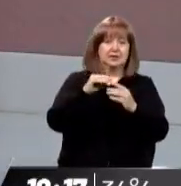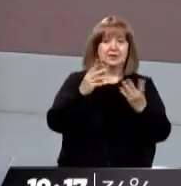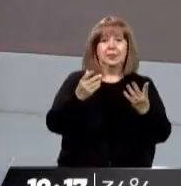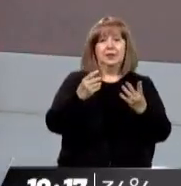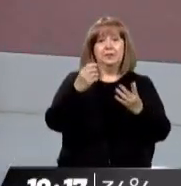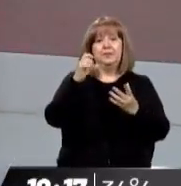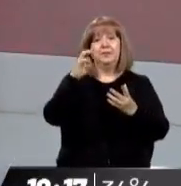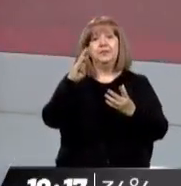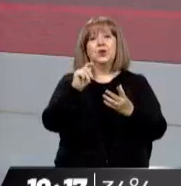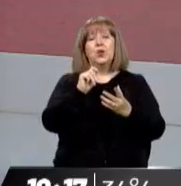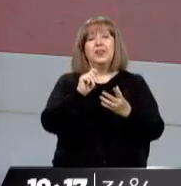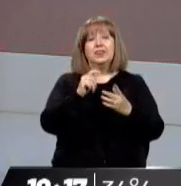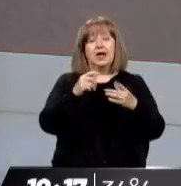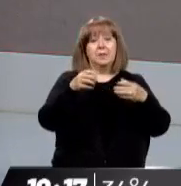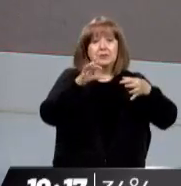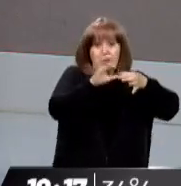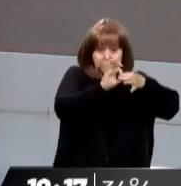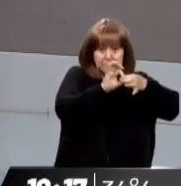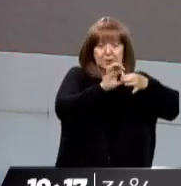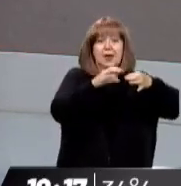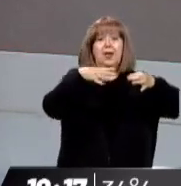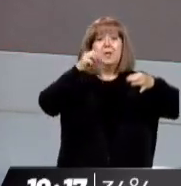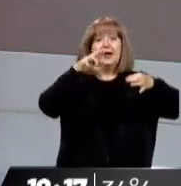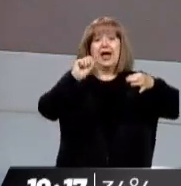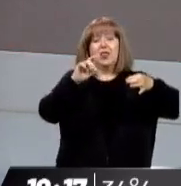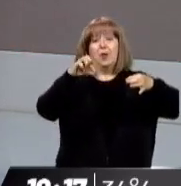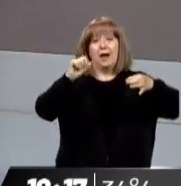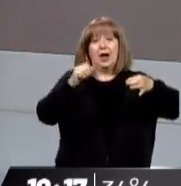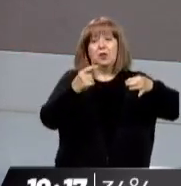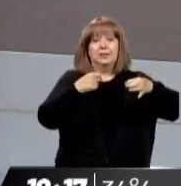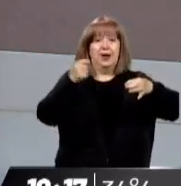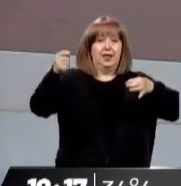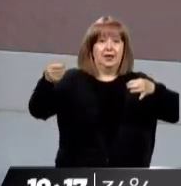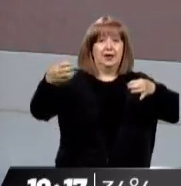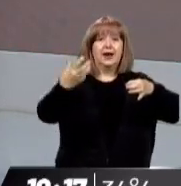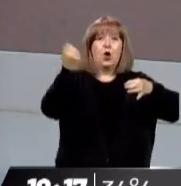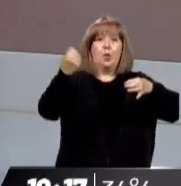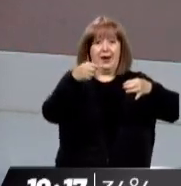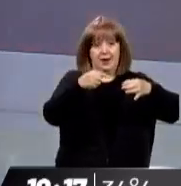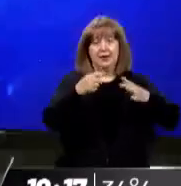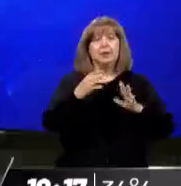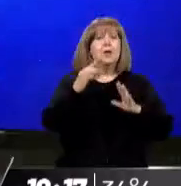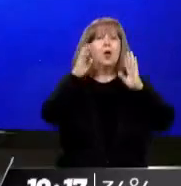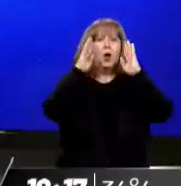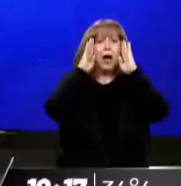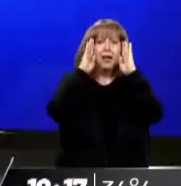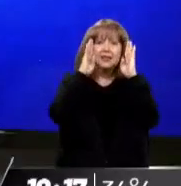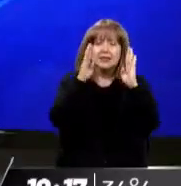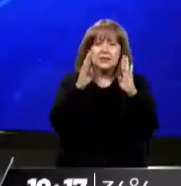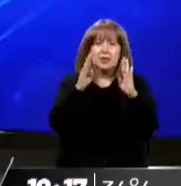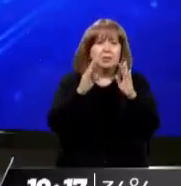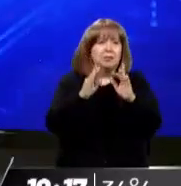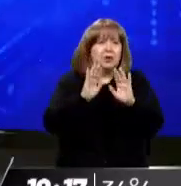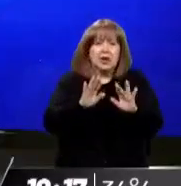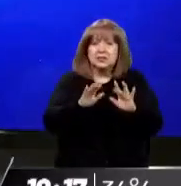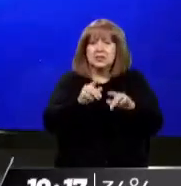poné mi cuenta que tengo vinculada a Mercado Pago. Por cualquier cosa, yo te la voy a poder recuperar. Pero hay que estar muy atentos porque estas personas están a la orden del